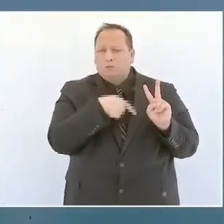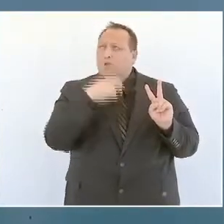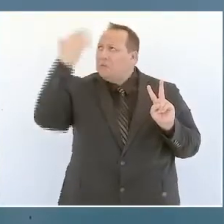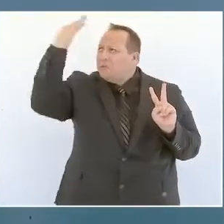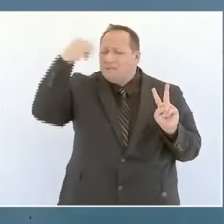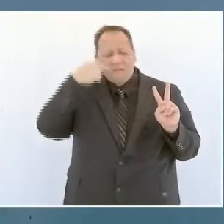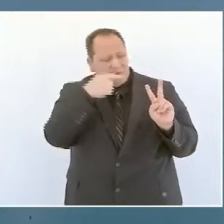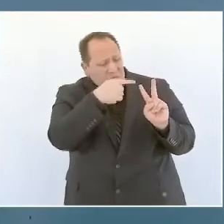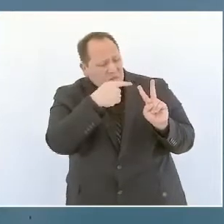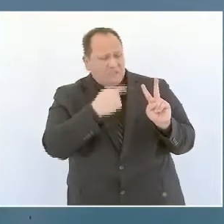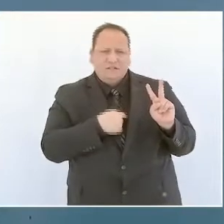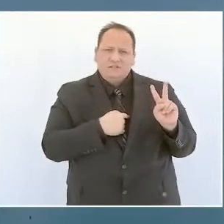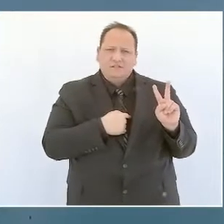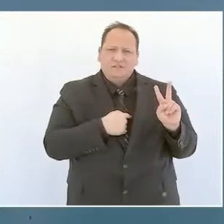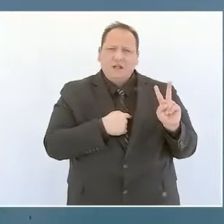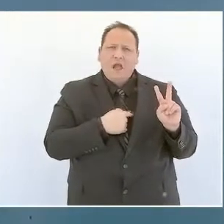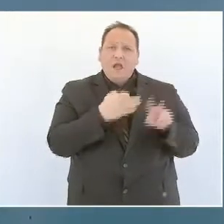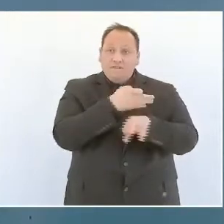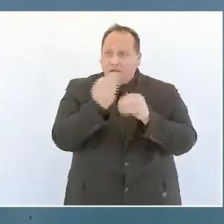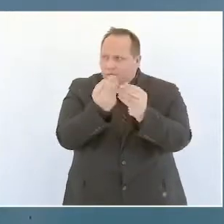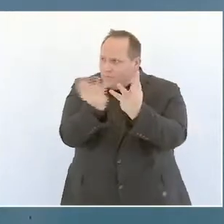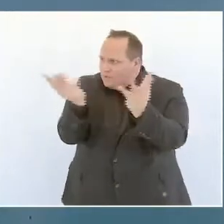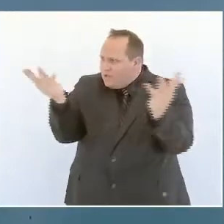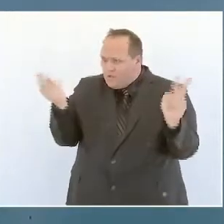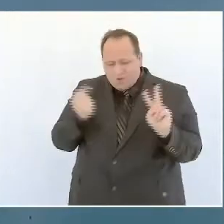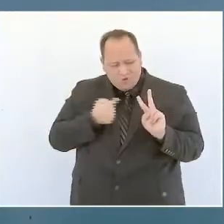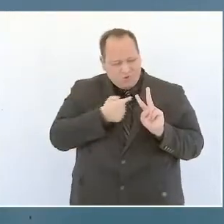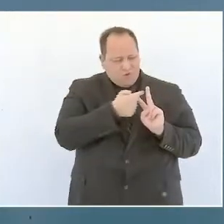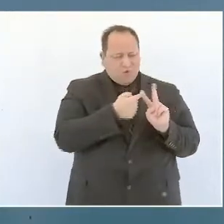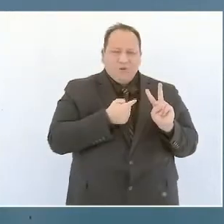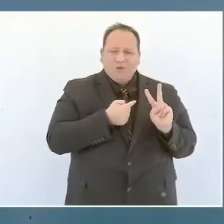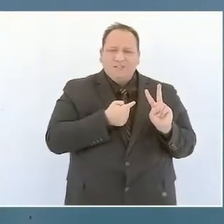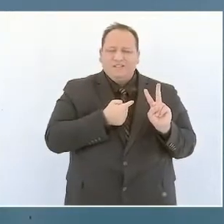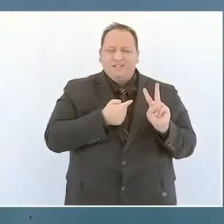adultos mayores en una familia,